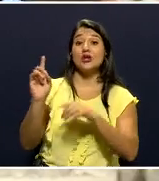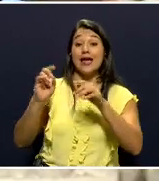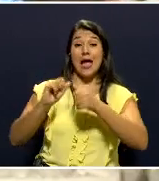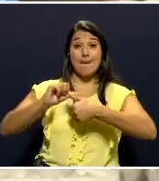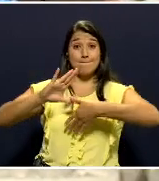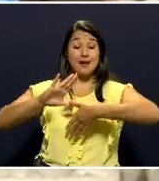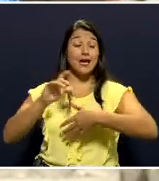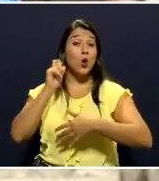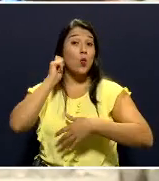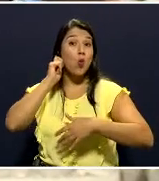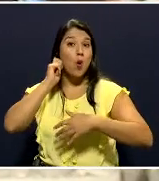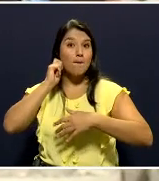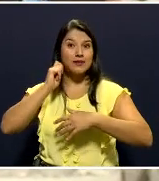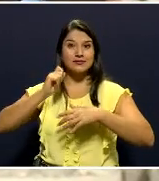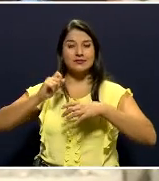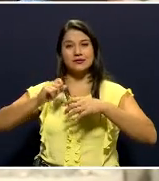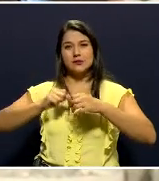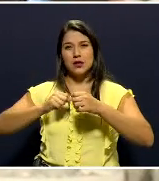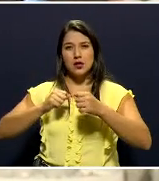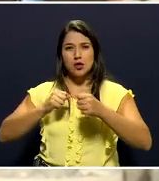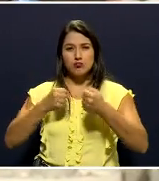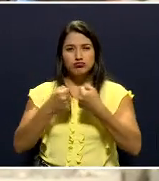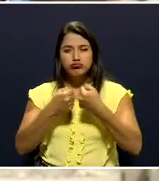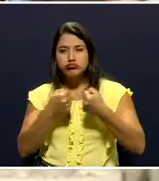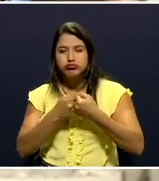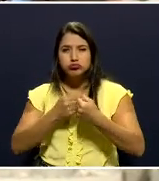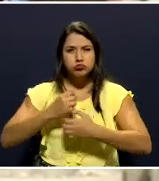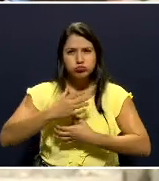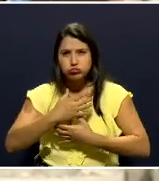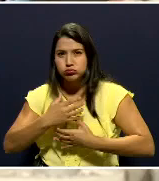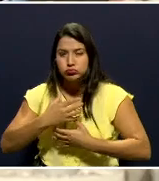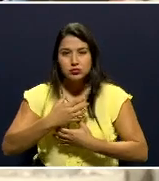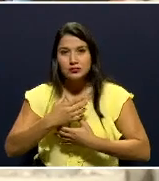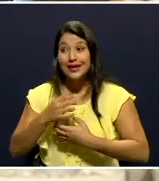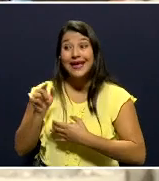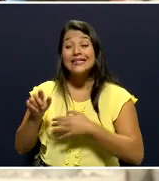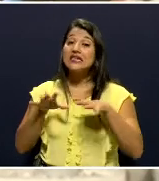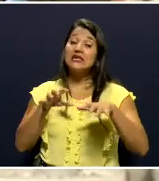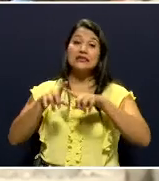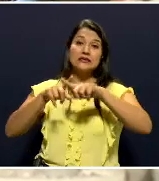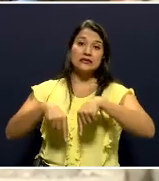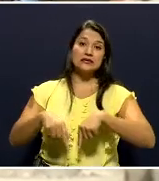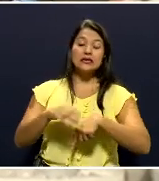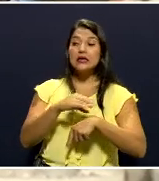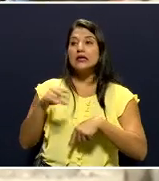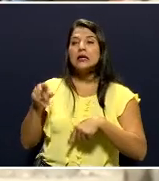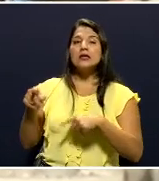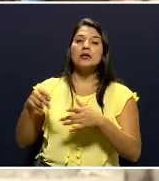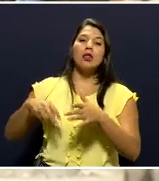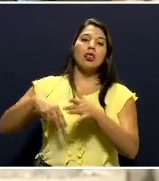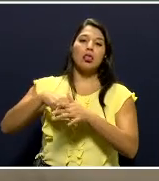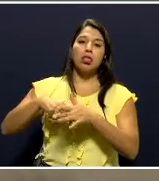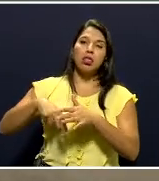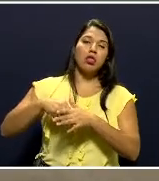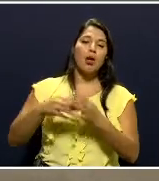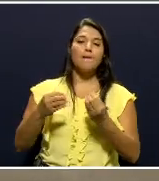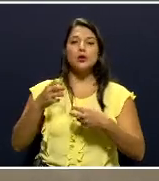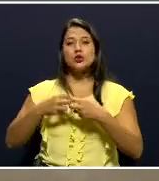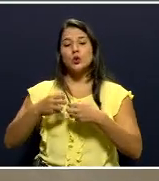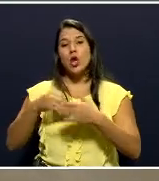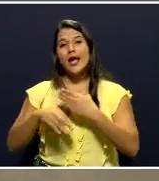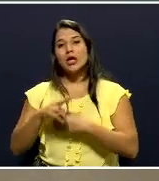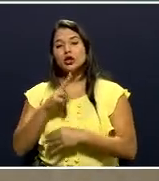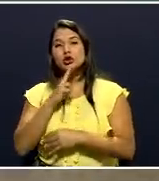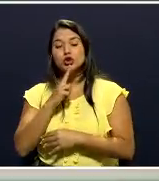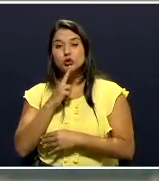Bowl, evento que fue suspendido en estos últimos días y ha tenido suficientes dificultades en Honduras debido